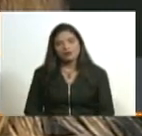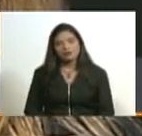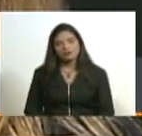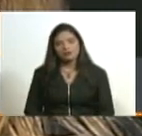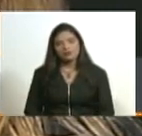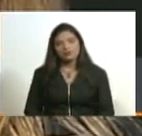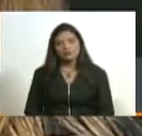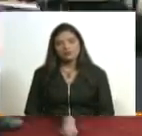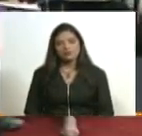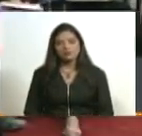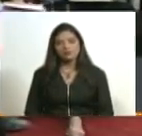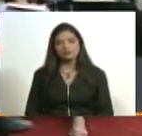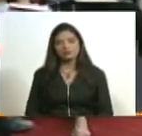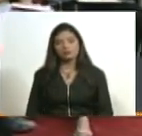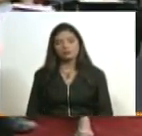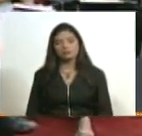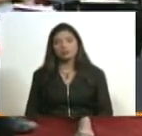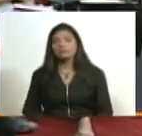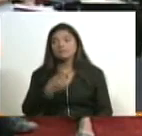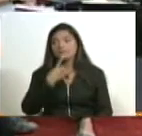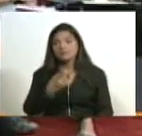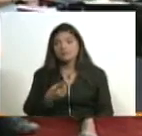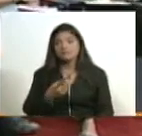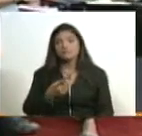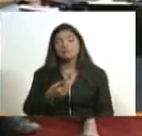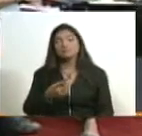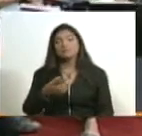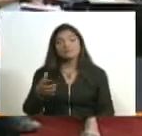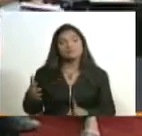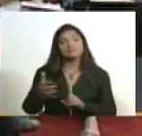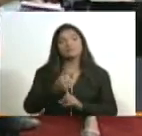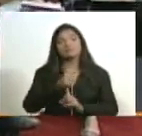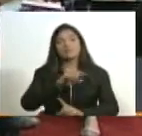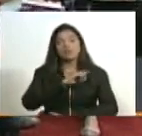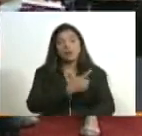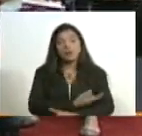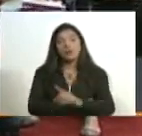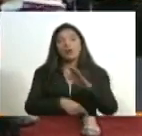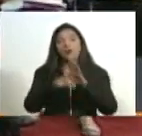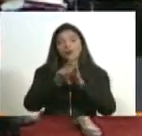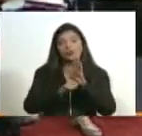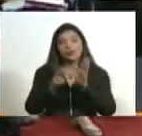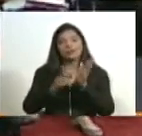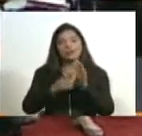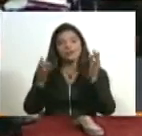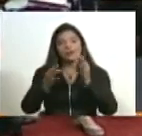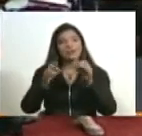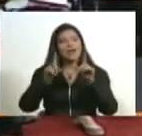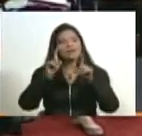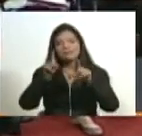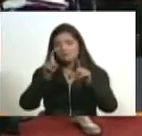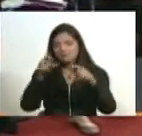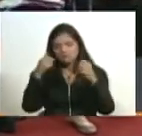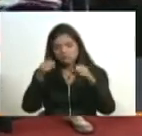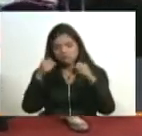conservadora, dictó cátedra de los alcances del poder constituyente originario. Cátedra.